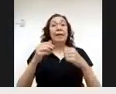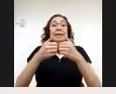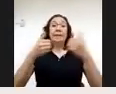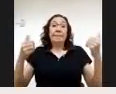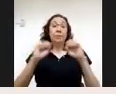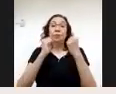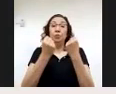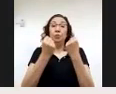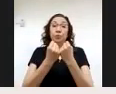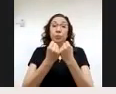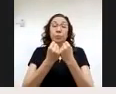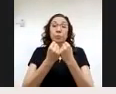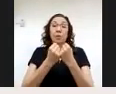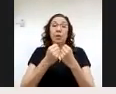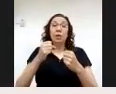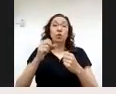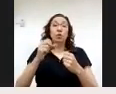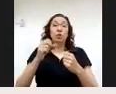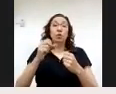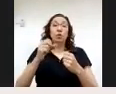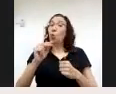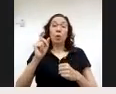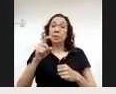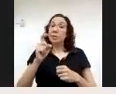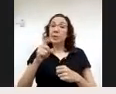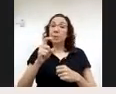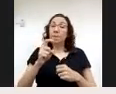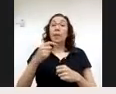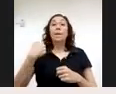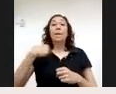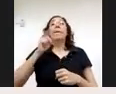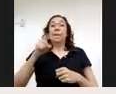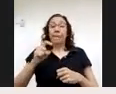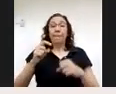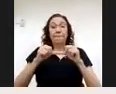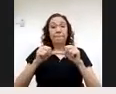distanciamiento social no es necesario. Necesitamos mantener